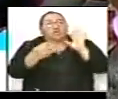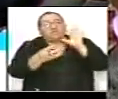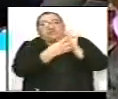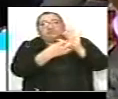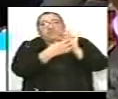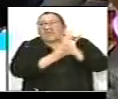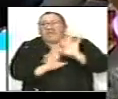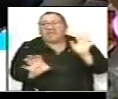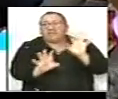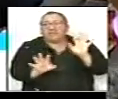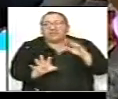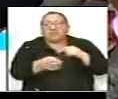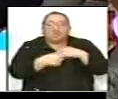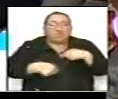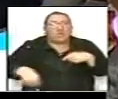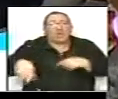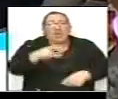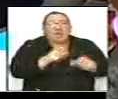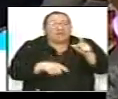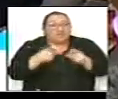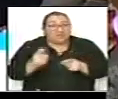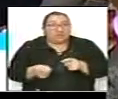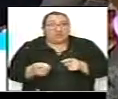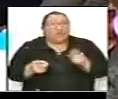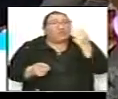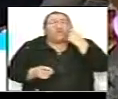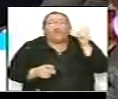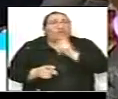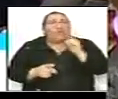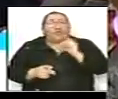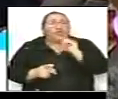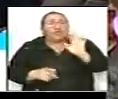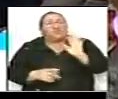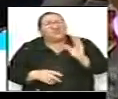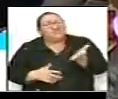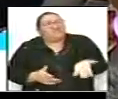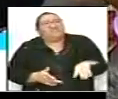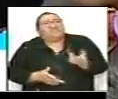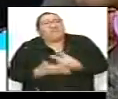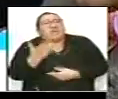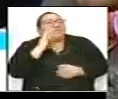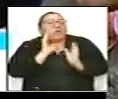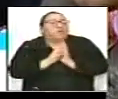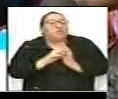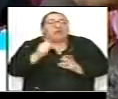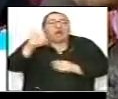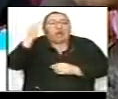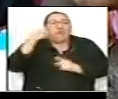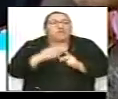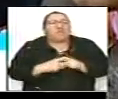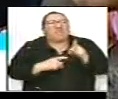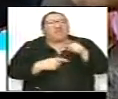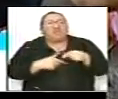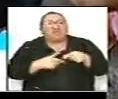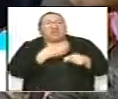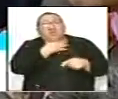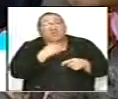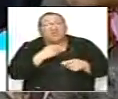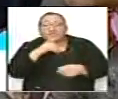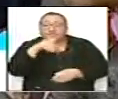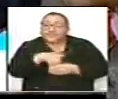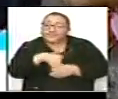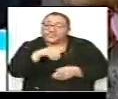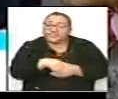carácter electoral? En la que los ciudadanos que no conocen ni saben, y es más, rechazan la